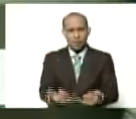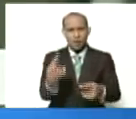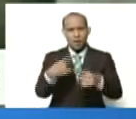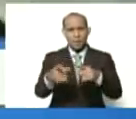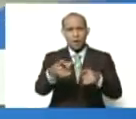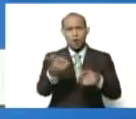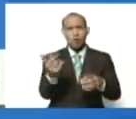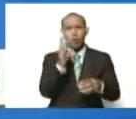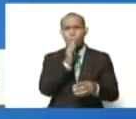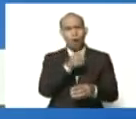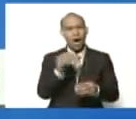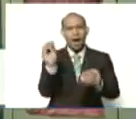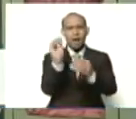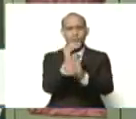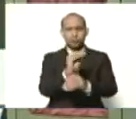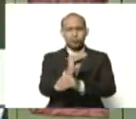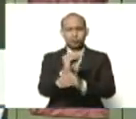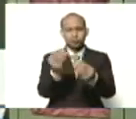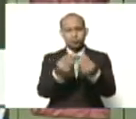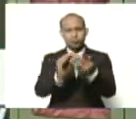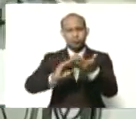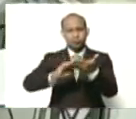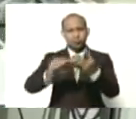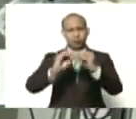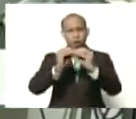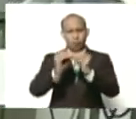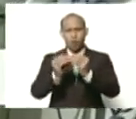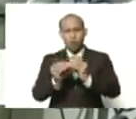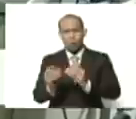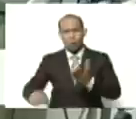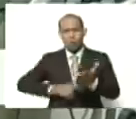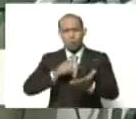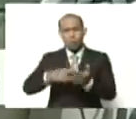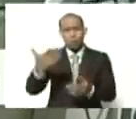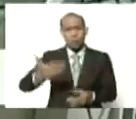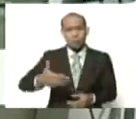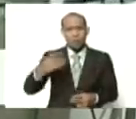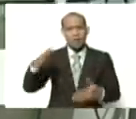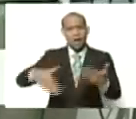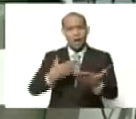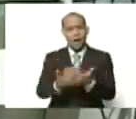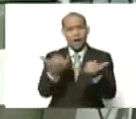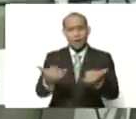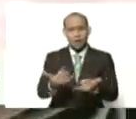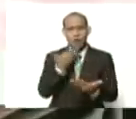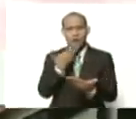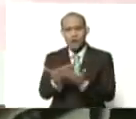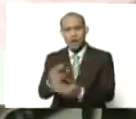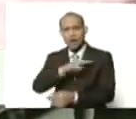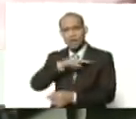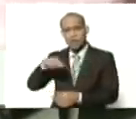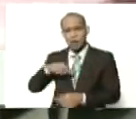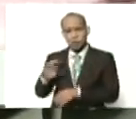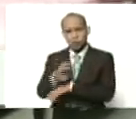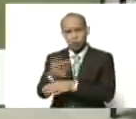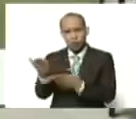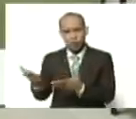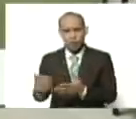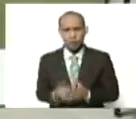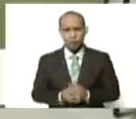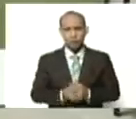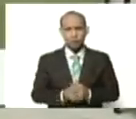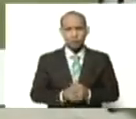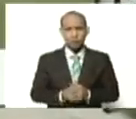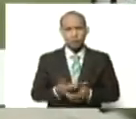por un proceso de reparación tan importante como el que hemos visto hasta la fecha, gracias a nuestro protector Jason Guzmán. Aquí